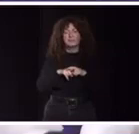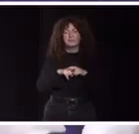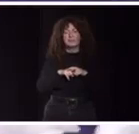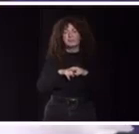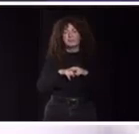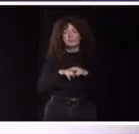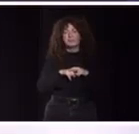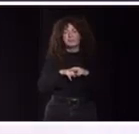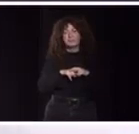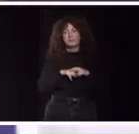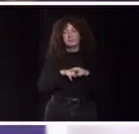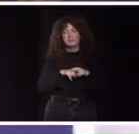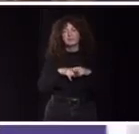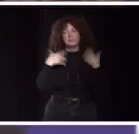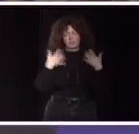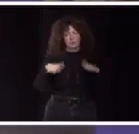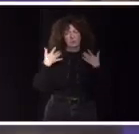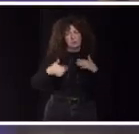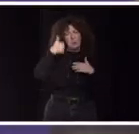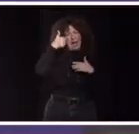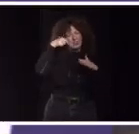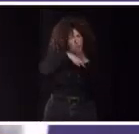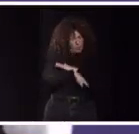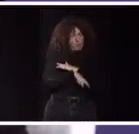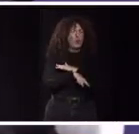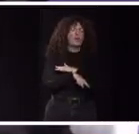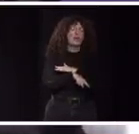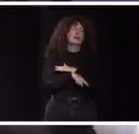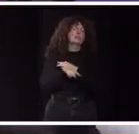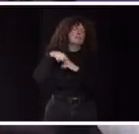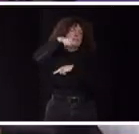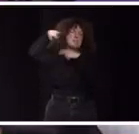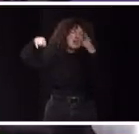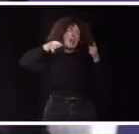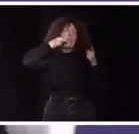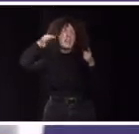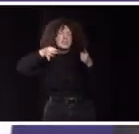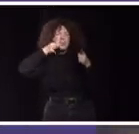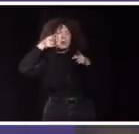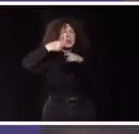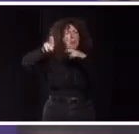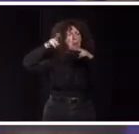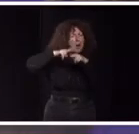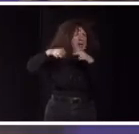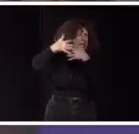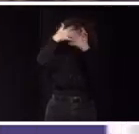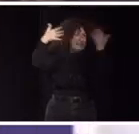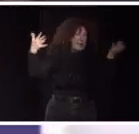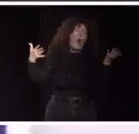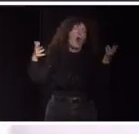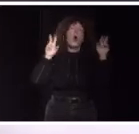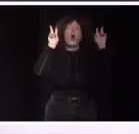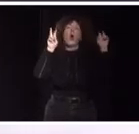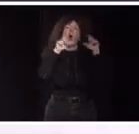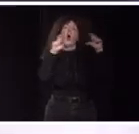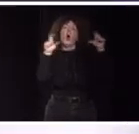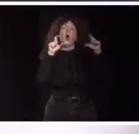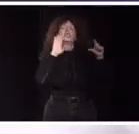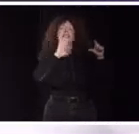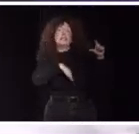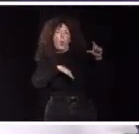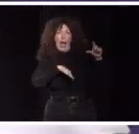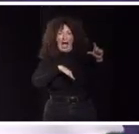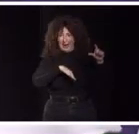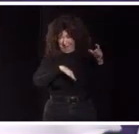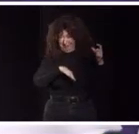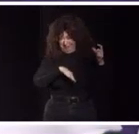Y pasa una cosa. Que es mucho más profunda que cualquier discurso político o que cualquier titular que nosotras